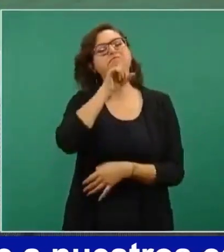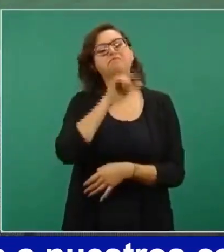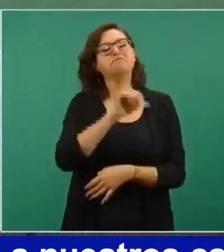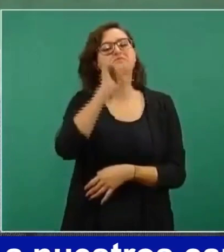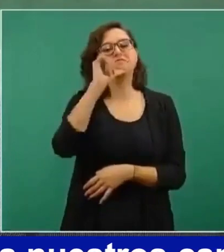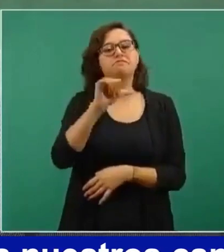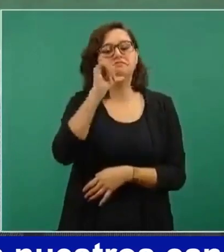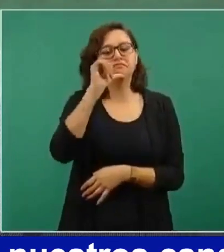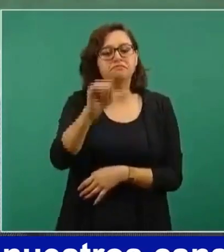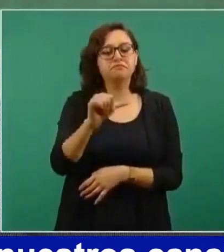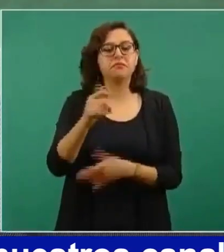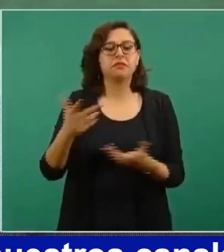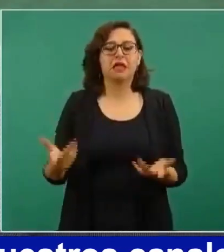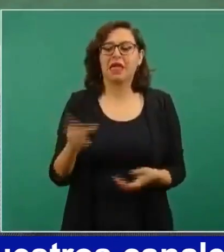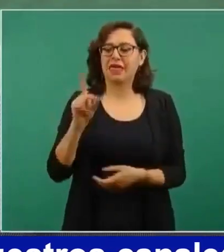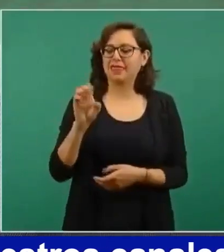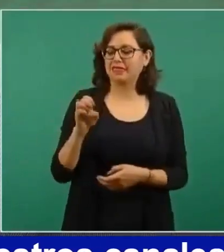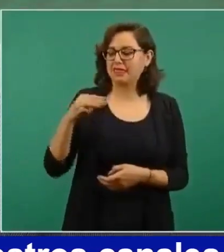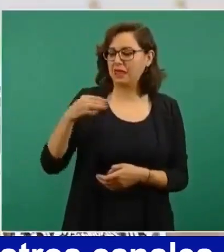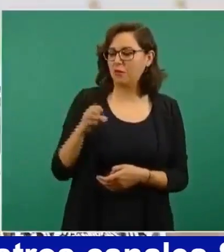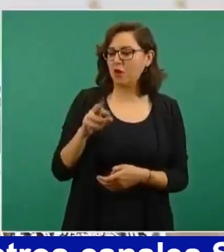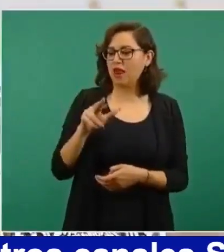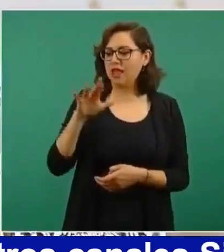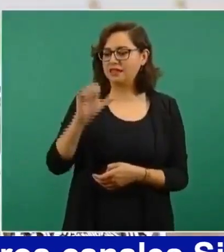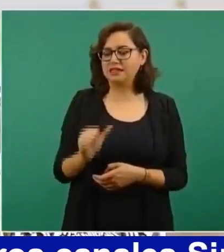contrapesos, es equilibrios,